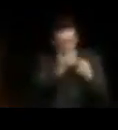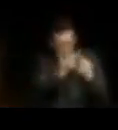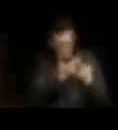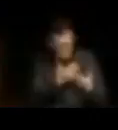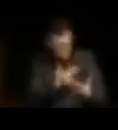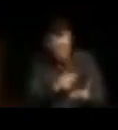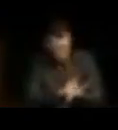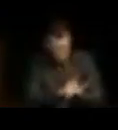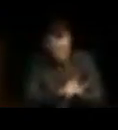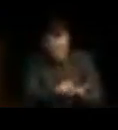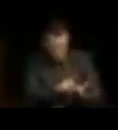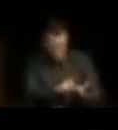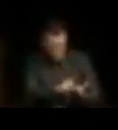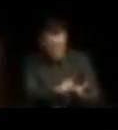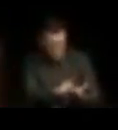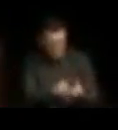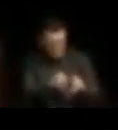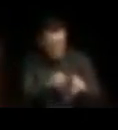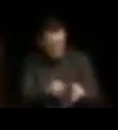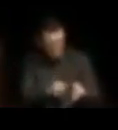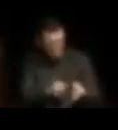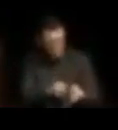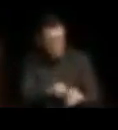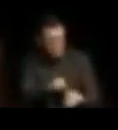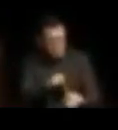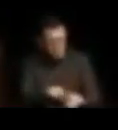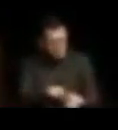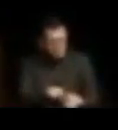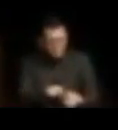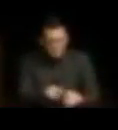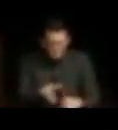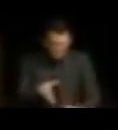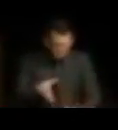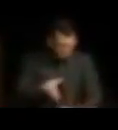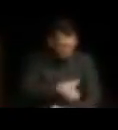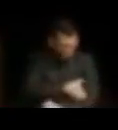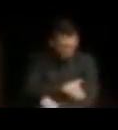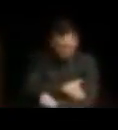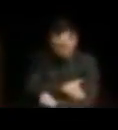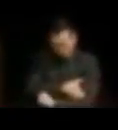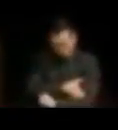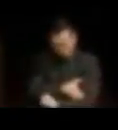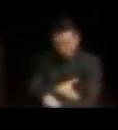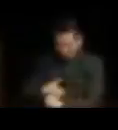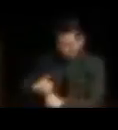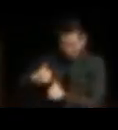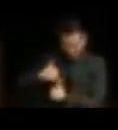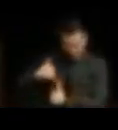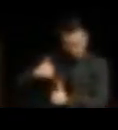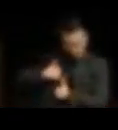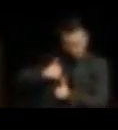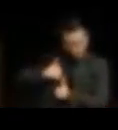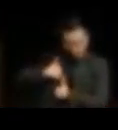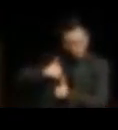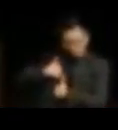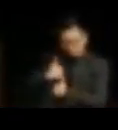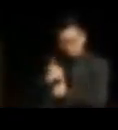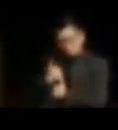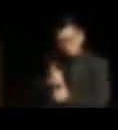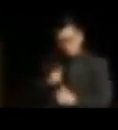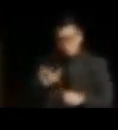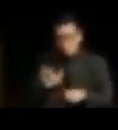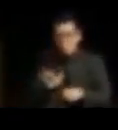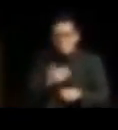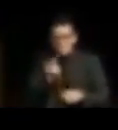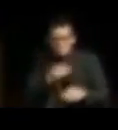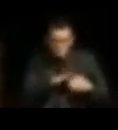sus derechos en el marco del uso excesivo de la fuerza por el que fueron